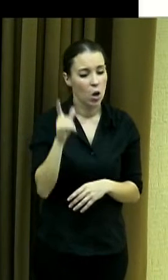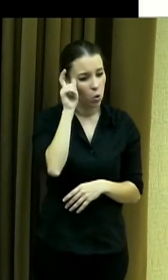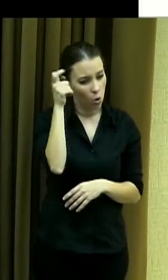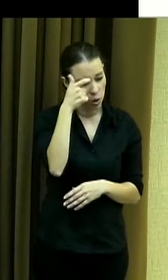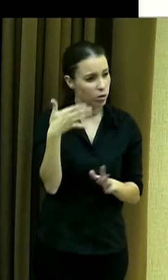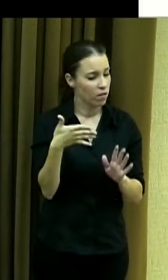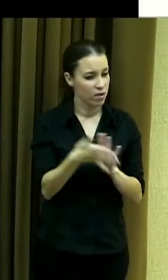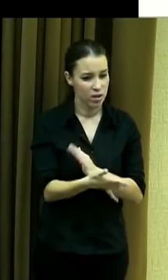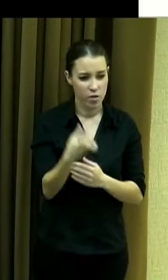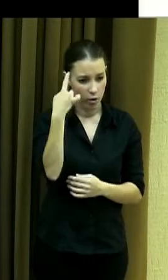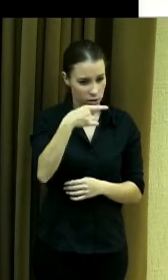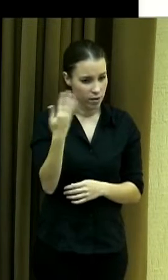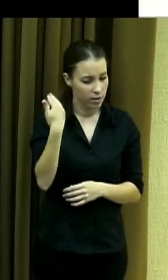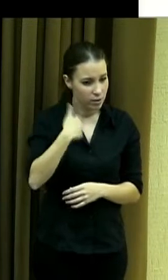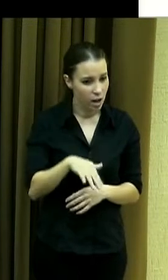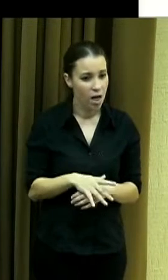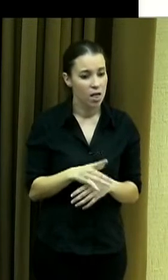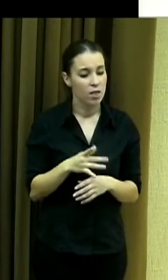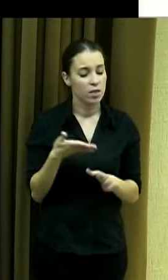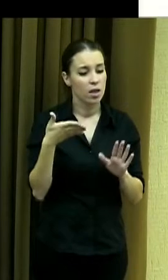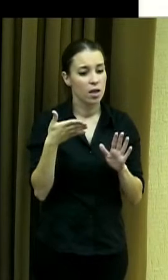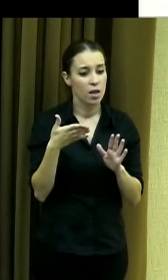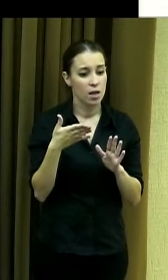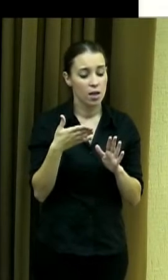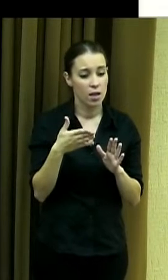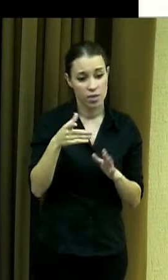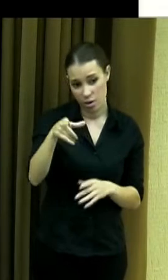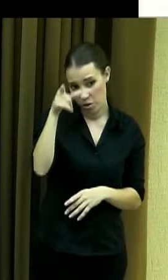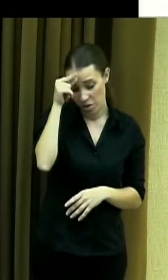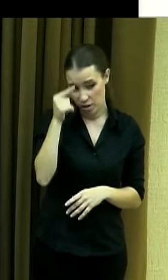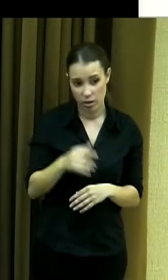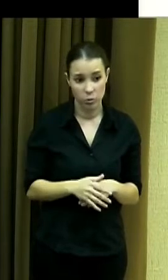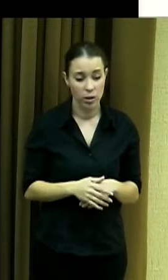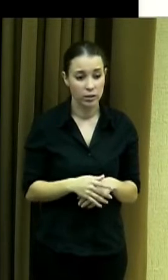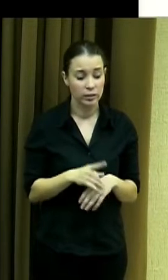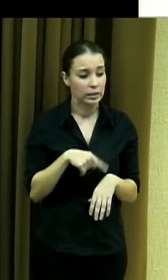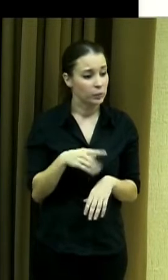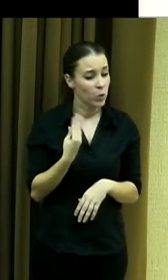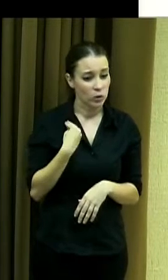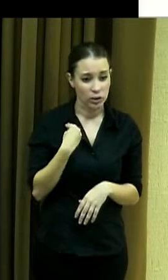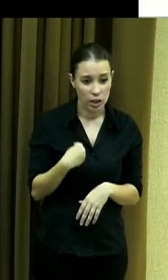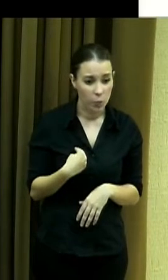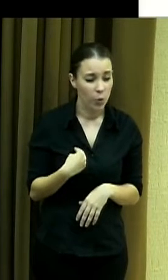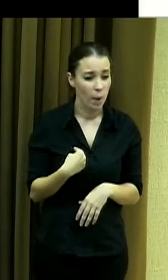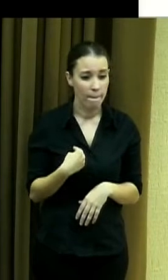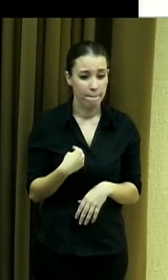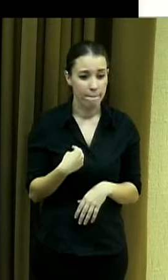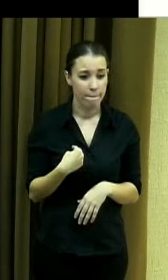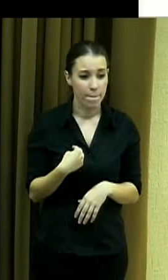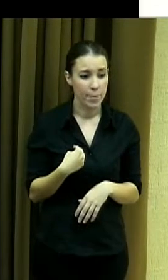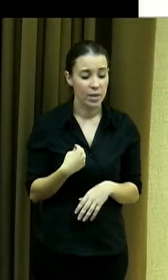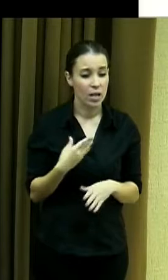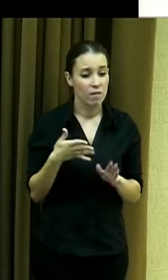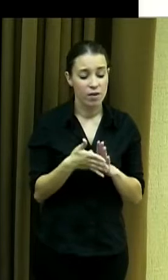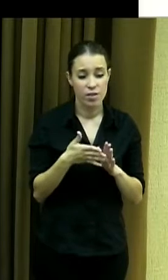la definición de discapacidad intelectual. Al mismo tiempo sabemos que la medición en